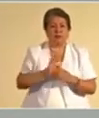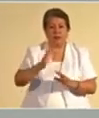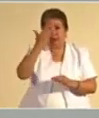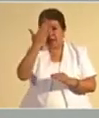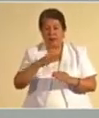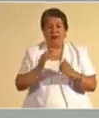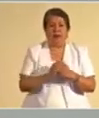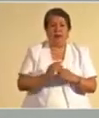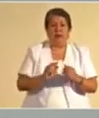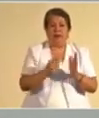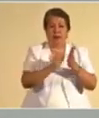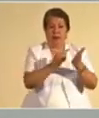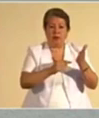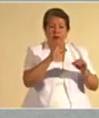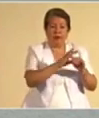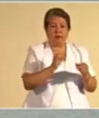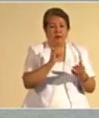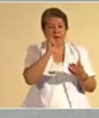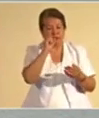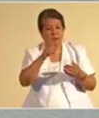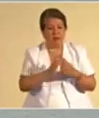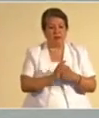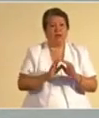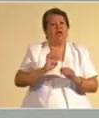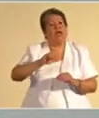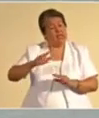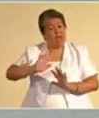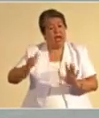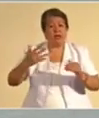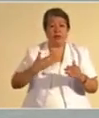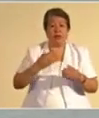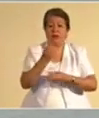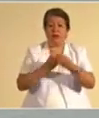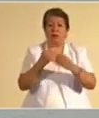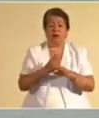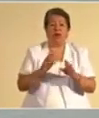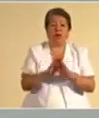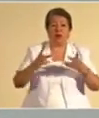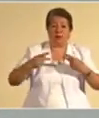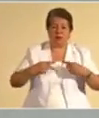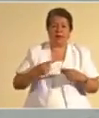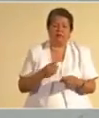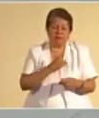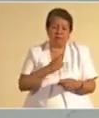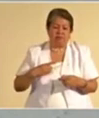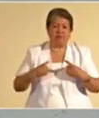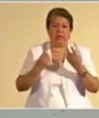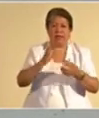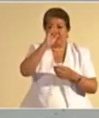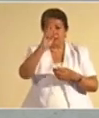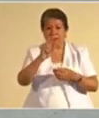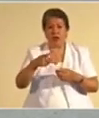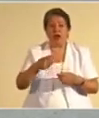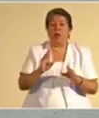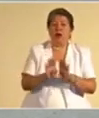saben, voten por los mismos. Ellos ya tuvieron la oportunidad. Como personas, merecen mis respetos, pero como servidores